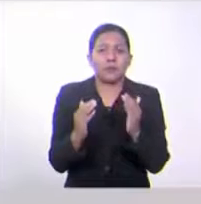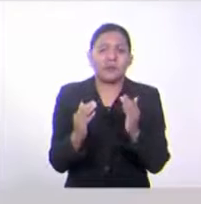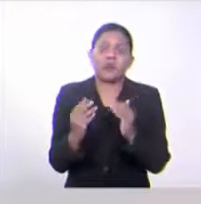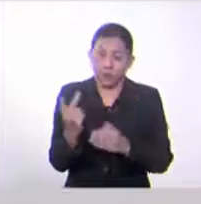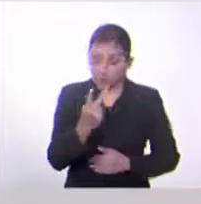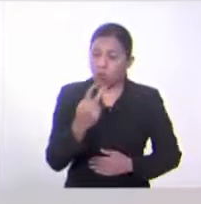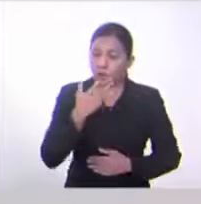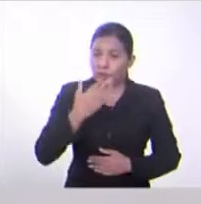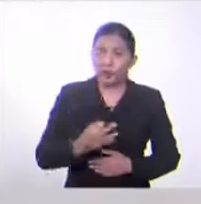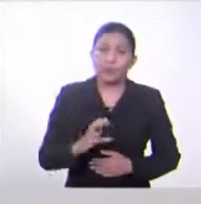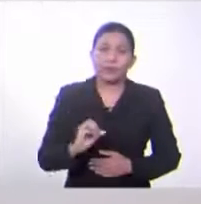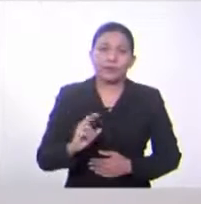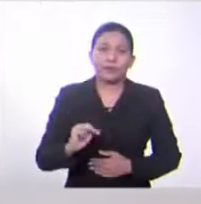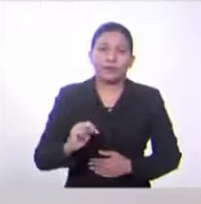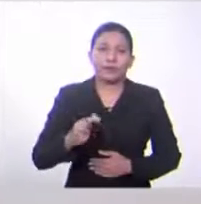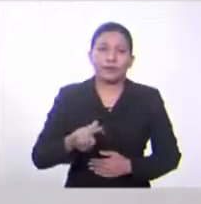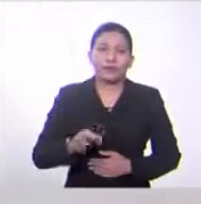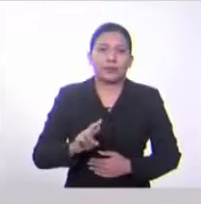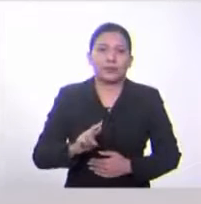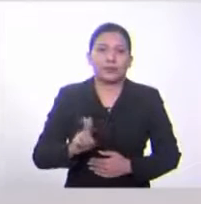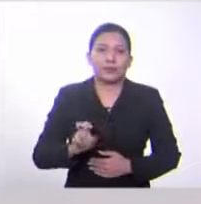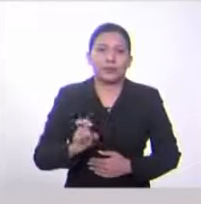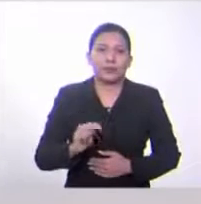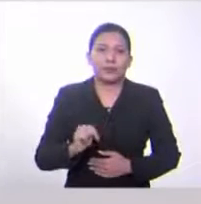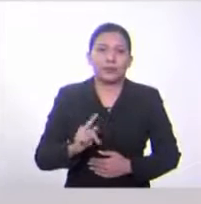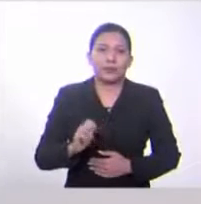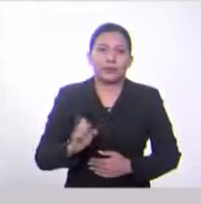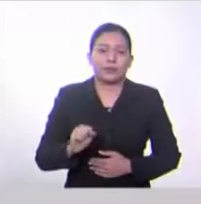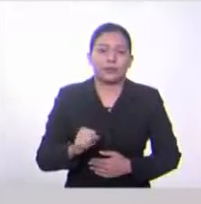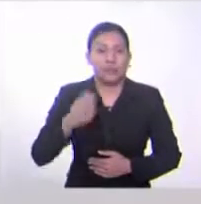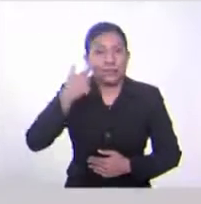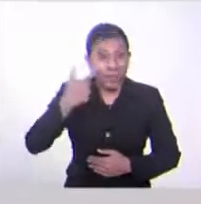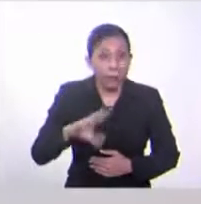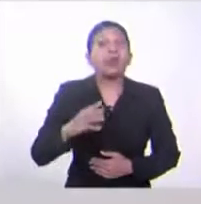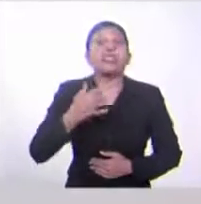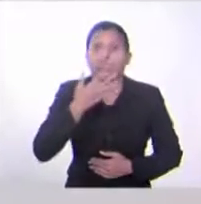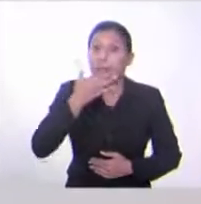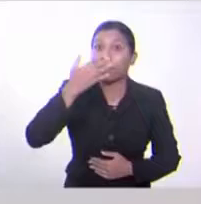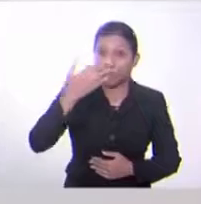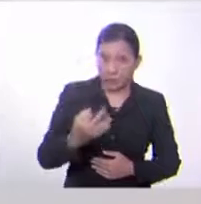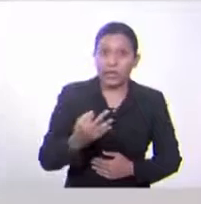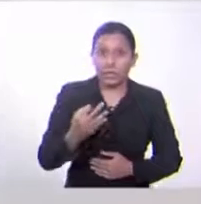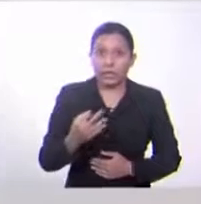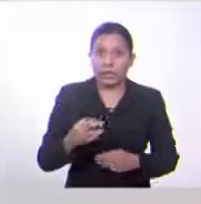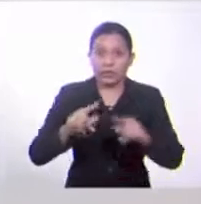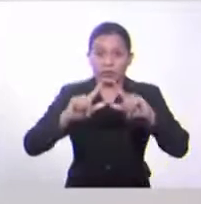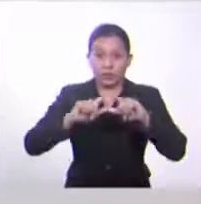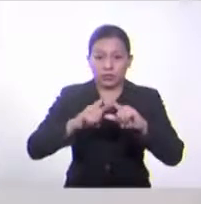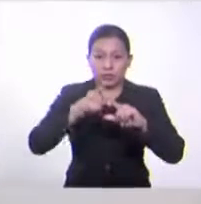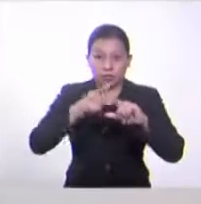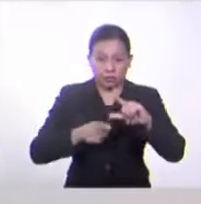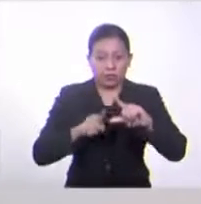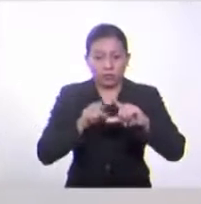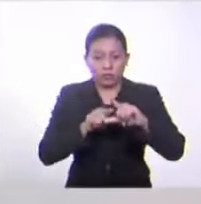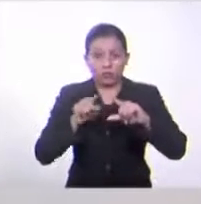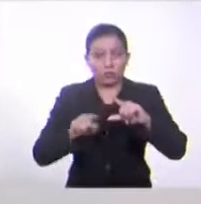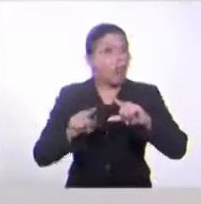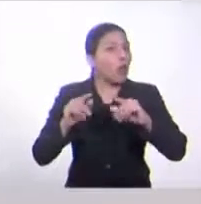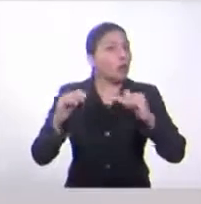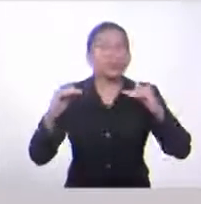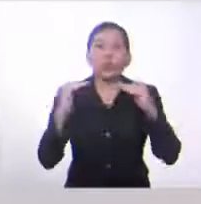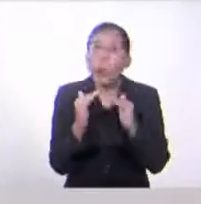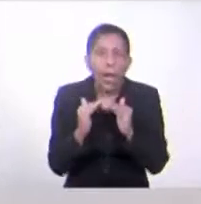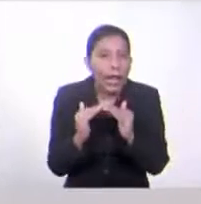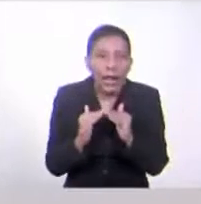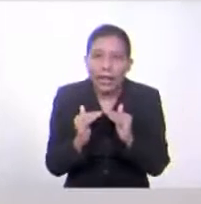congruentes. Si son congruentes, yo sé que los triángulos que son congruentes, sus lados correspondientes son iguales.